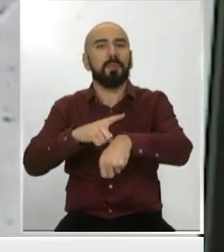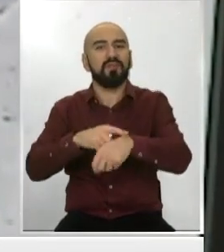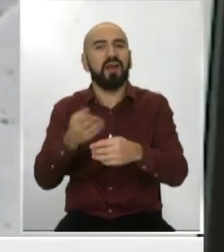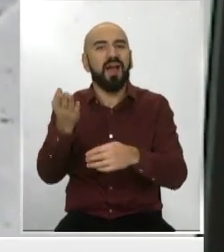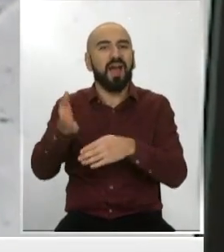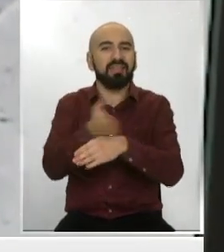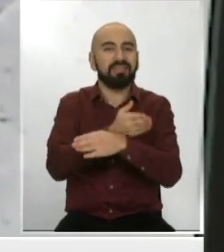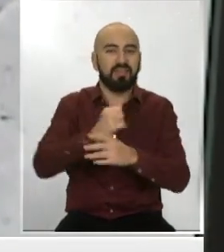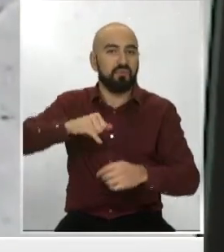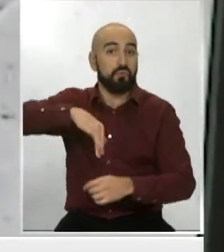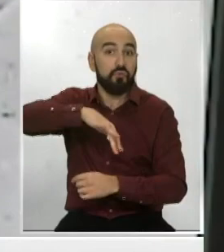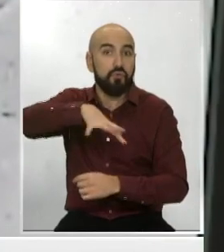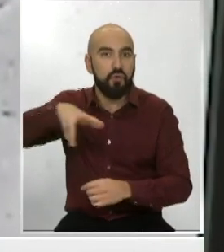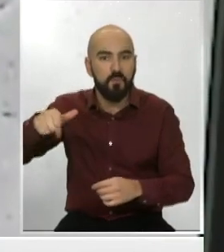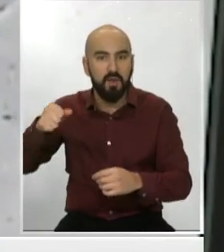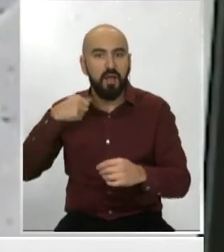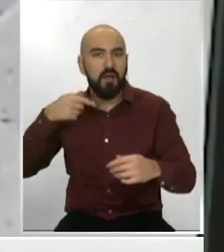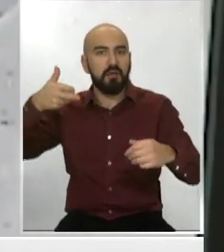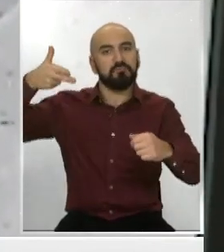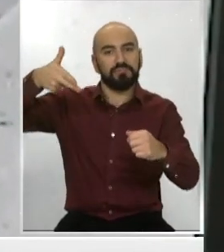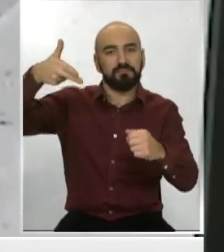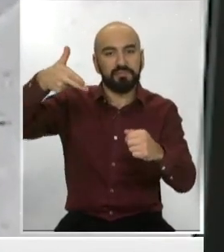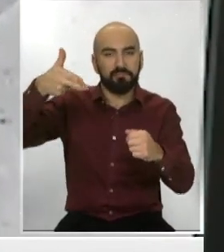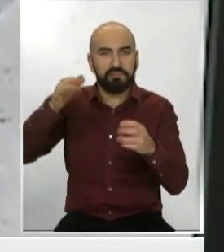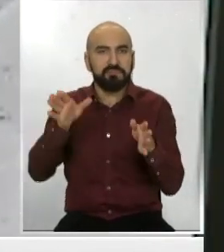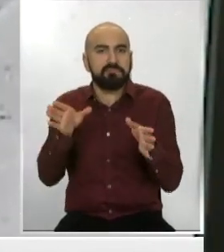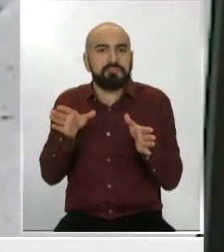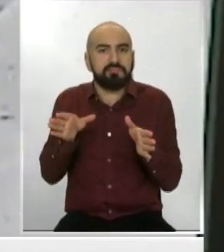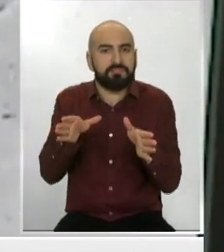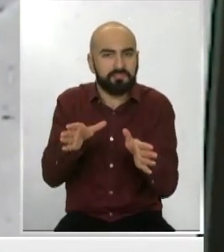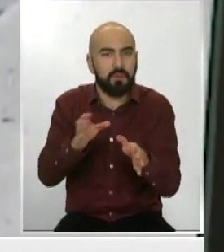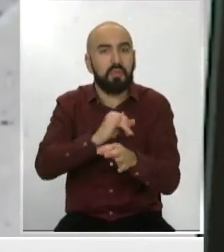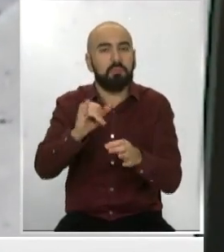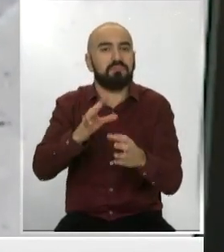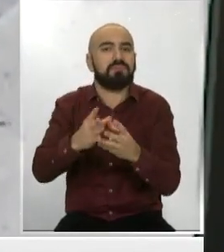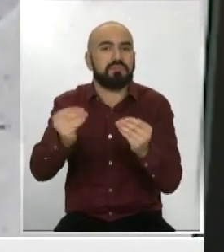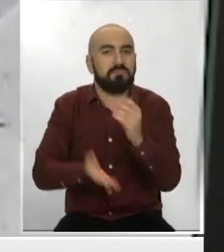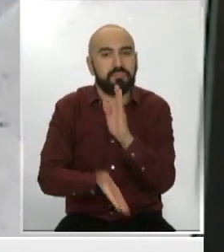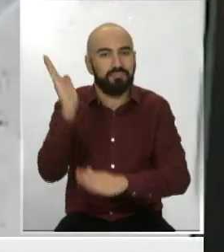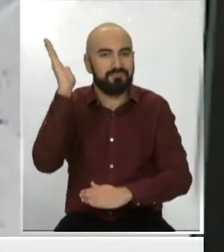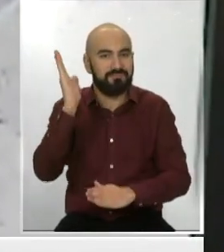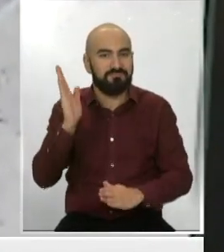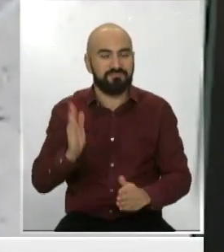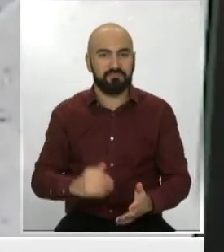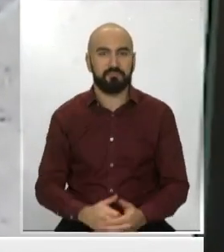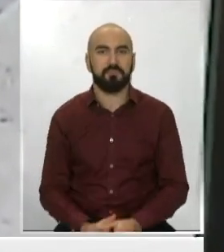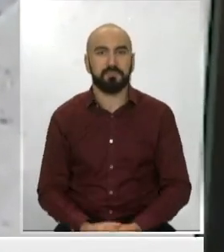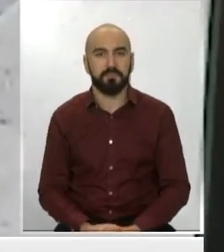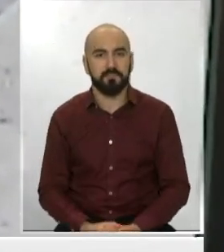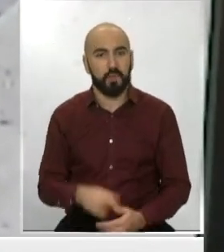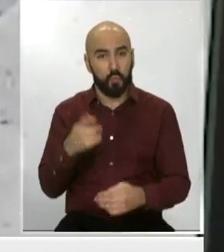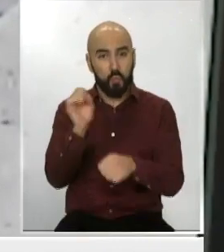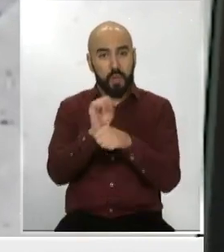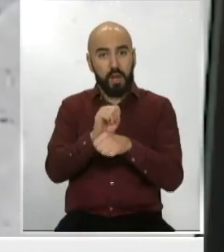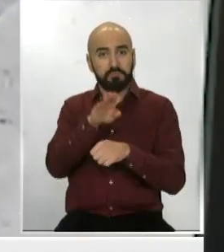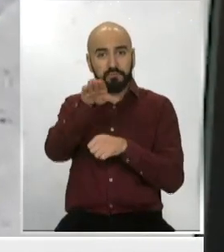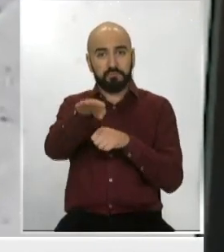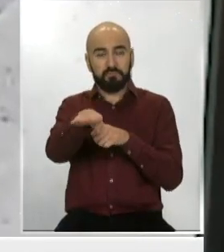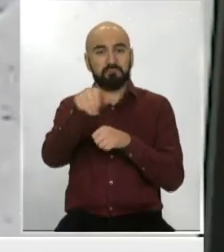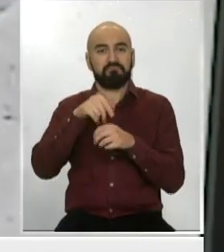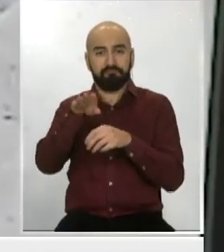con intimidación, modalidad encerrona, y luego escaparon de carabineros. Un auto se te pone por delante, el